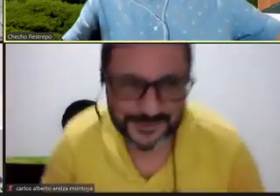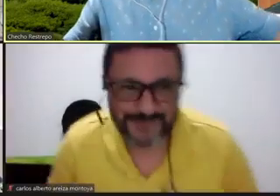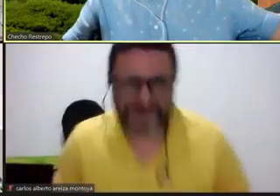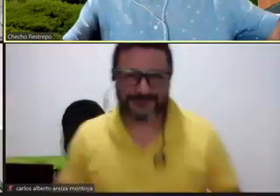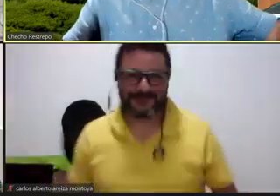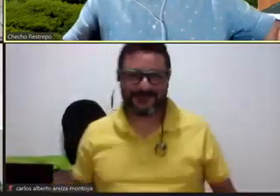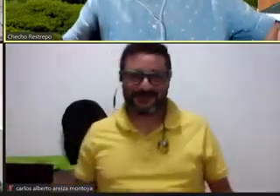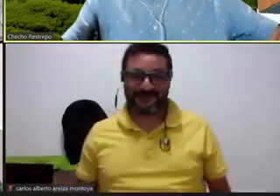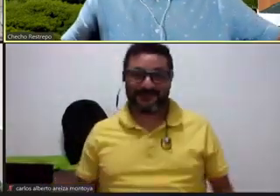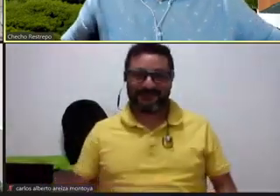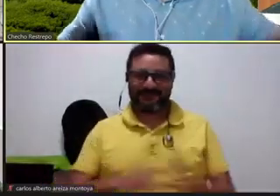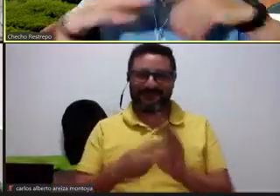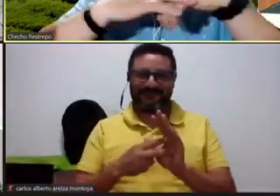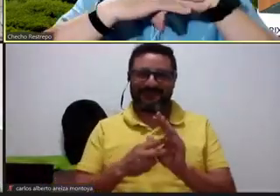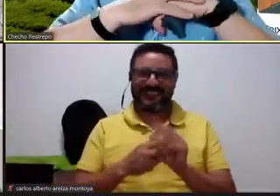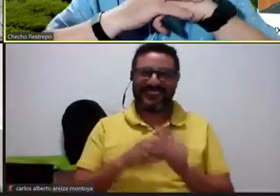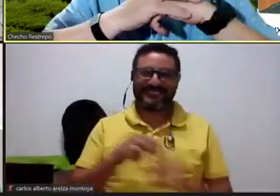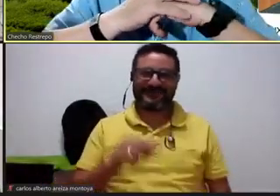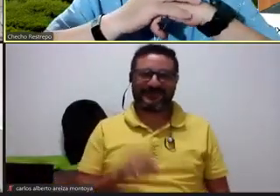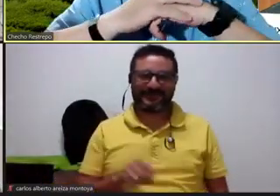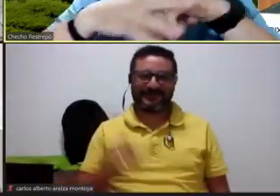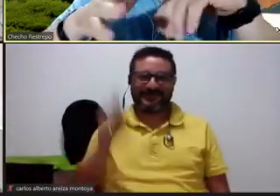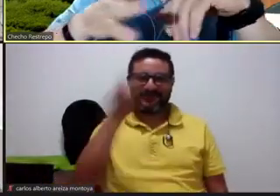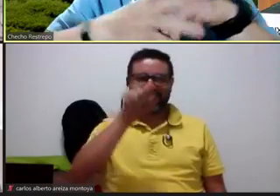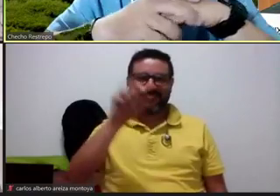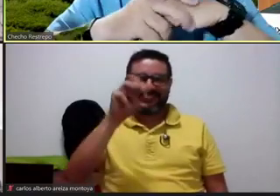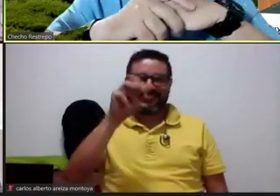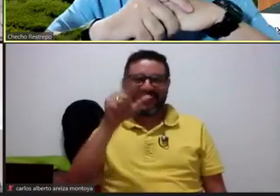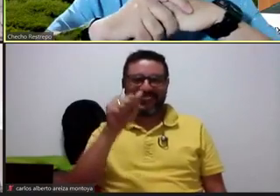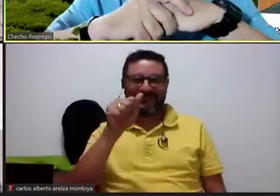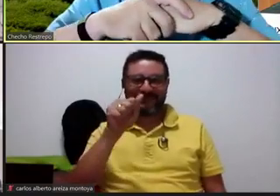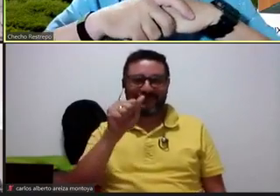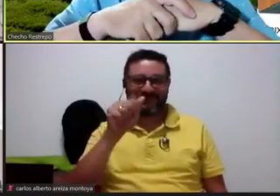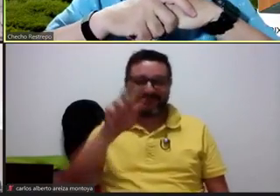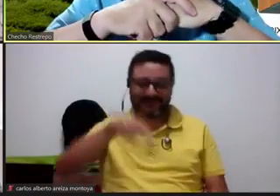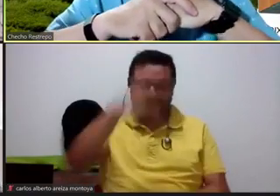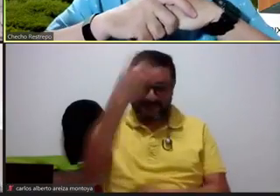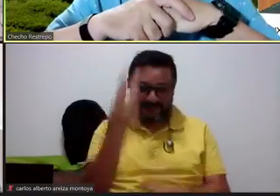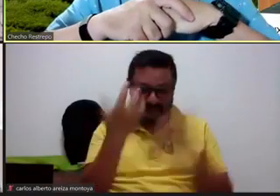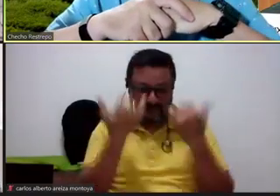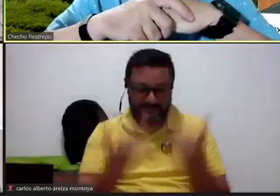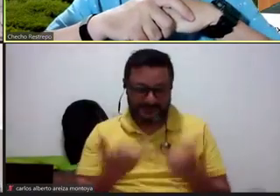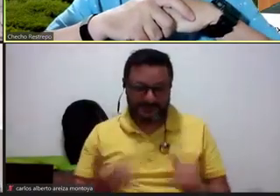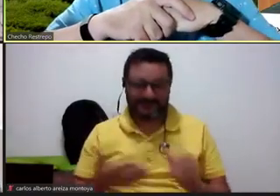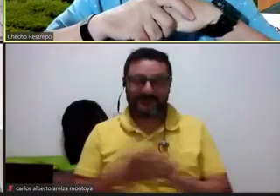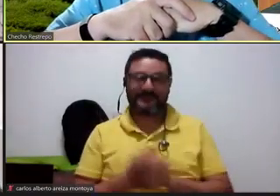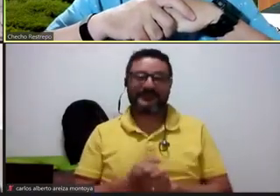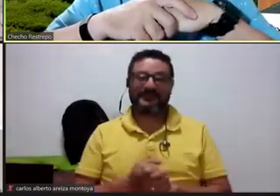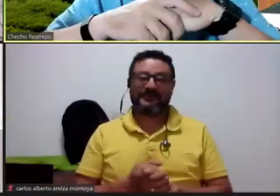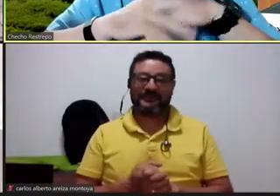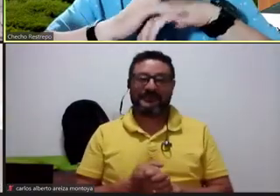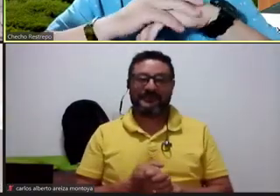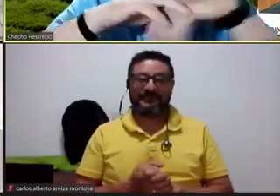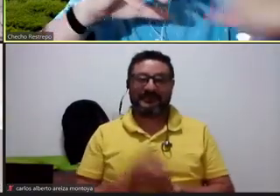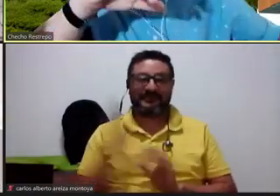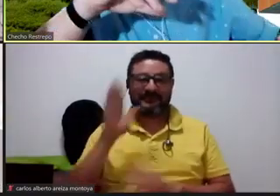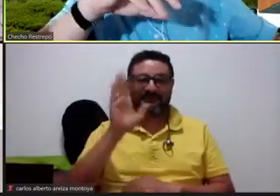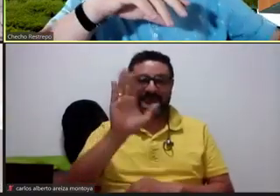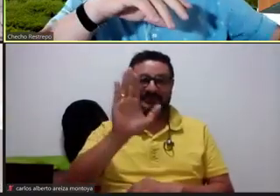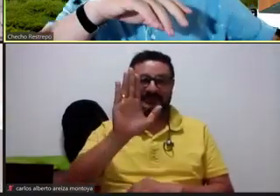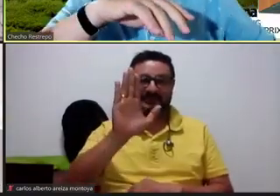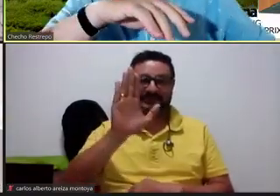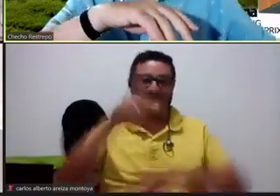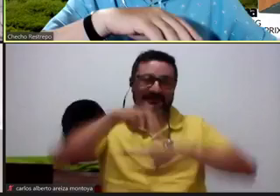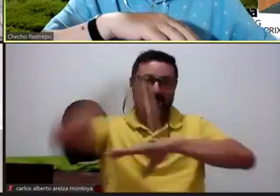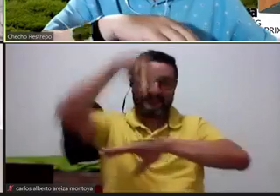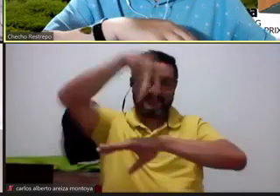Sebas, el mundo al revés, bienvenido. De eso vamos a hablar porque es que ustedes, por lo que hemos